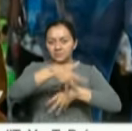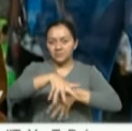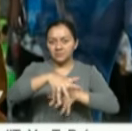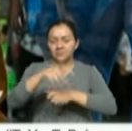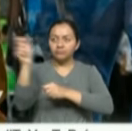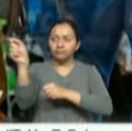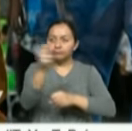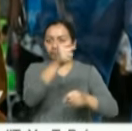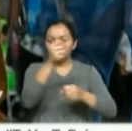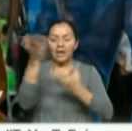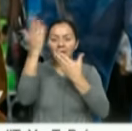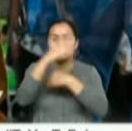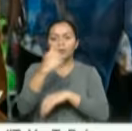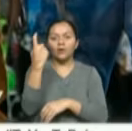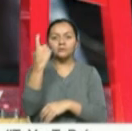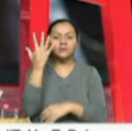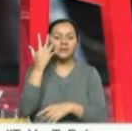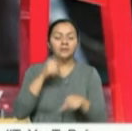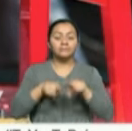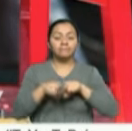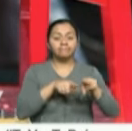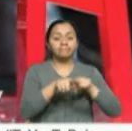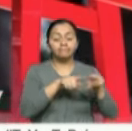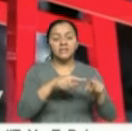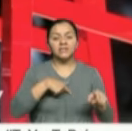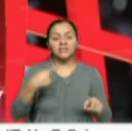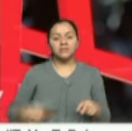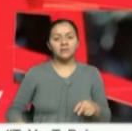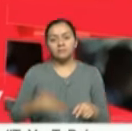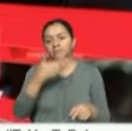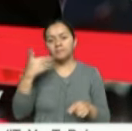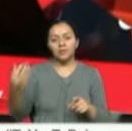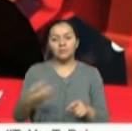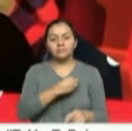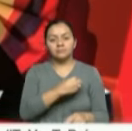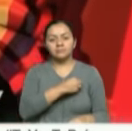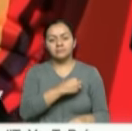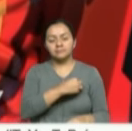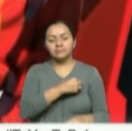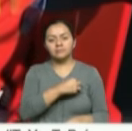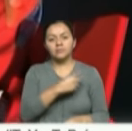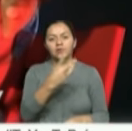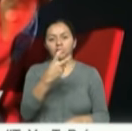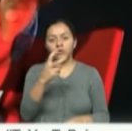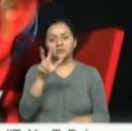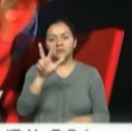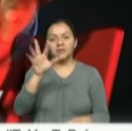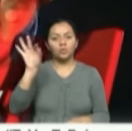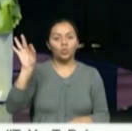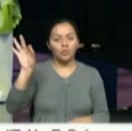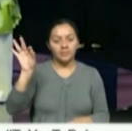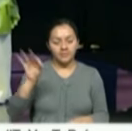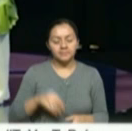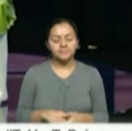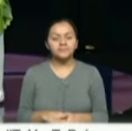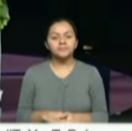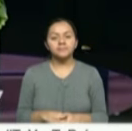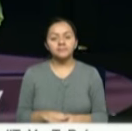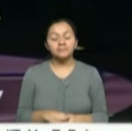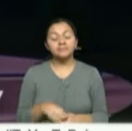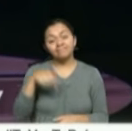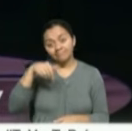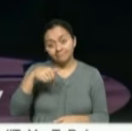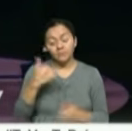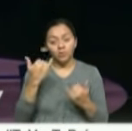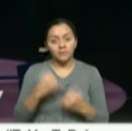11 días de competiciones en los que la delegación china se colocó al frente del medallero con 239 preseas. En esta